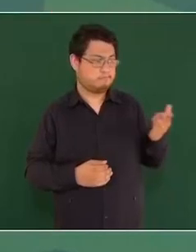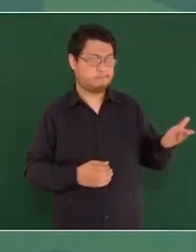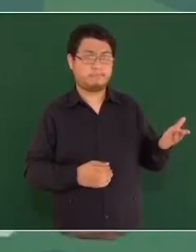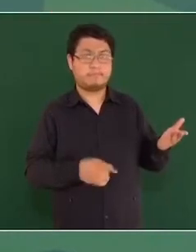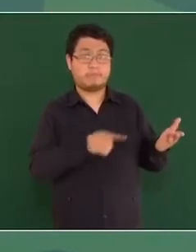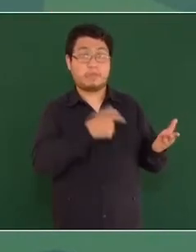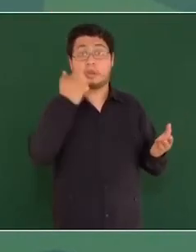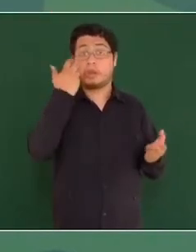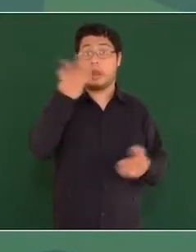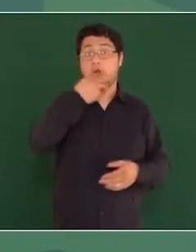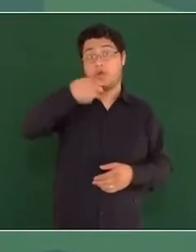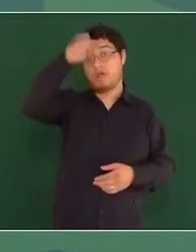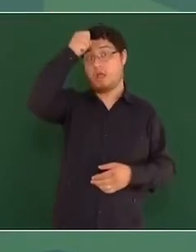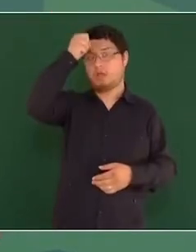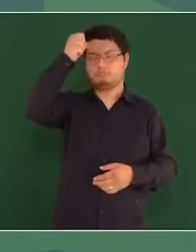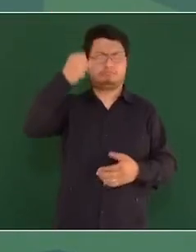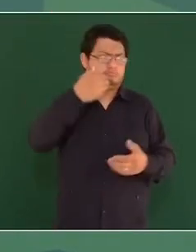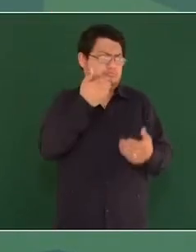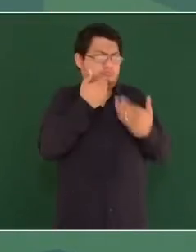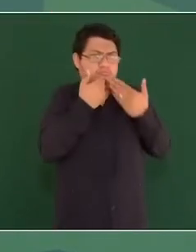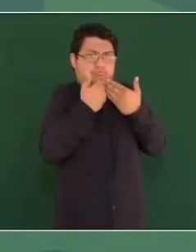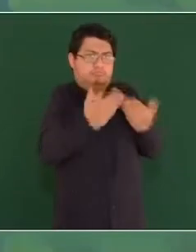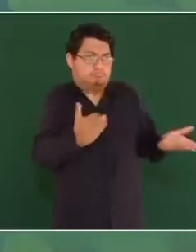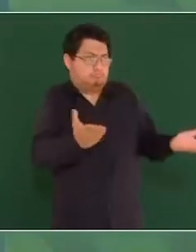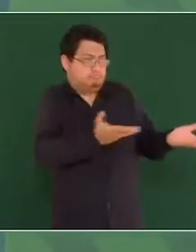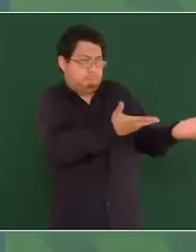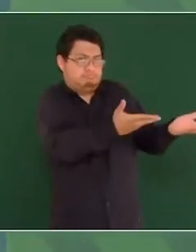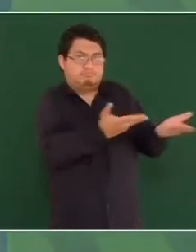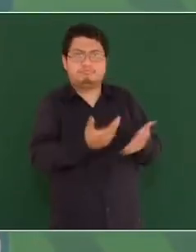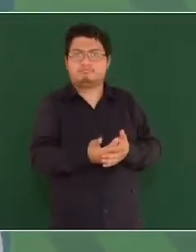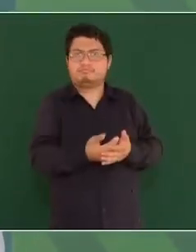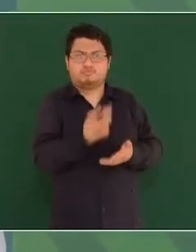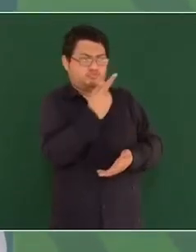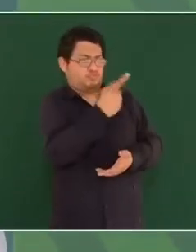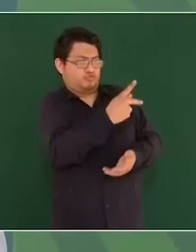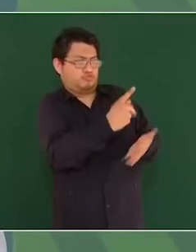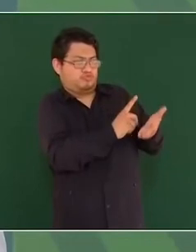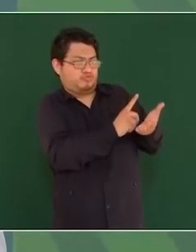que quiero ser candidato, está bien, es su derecho. ¿Lo